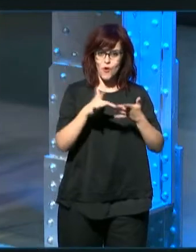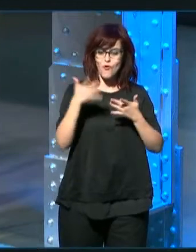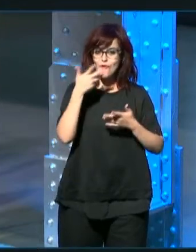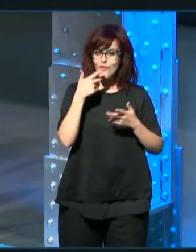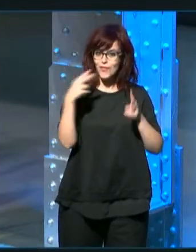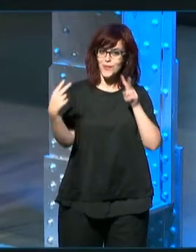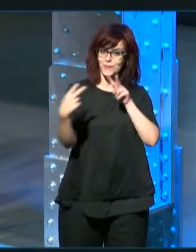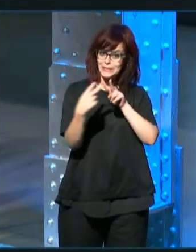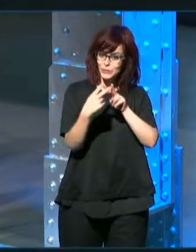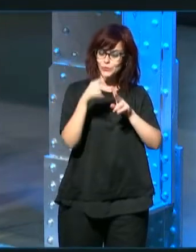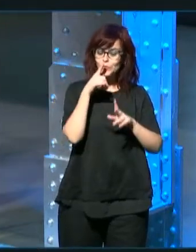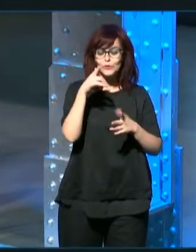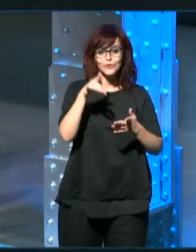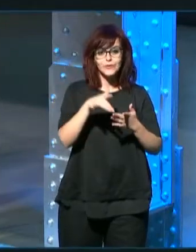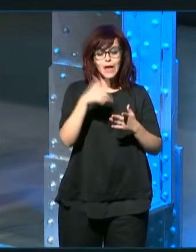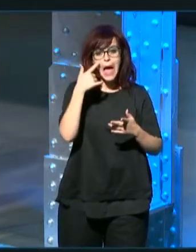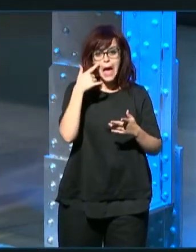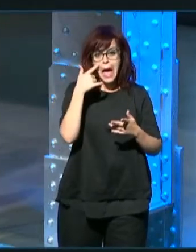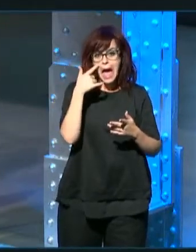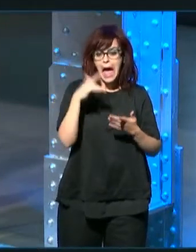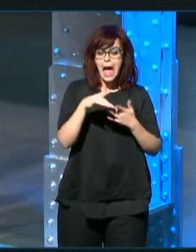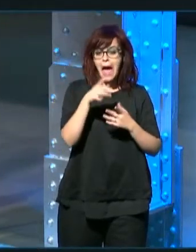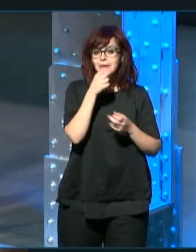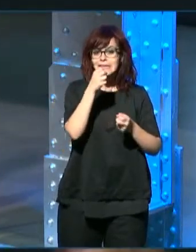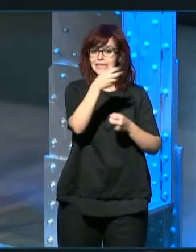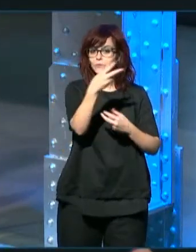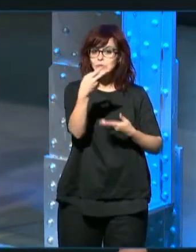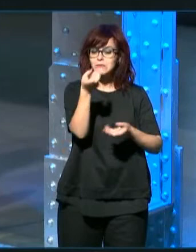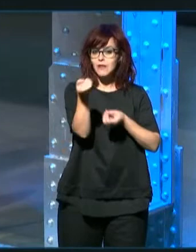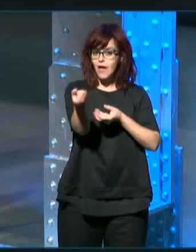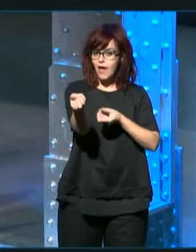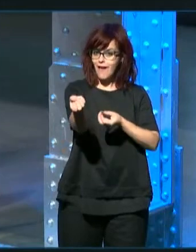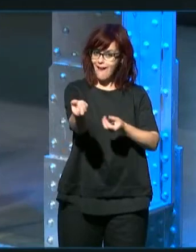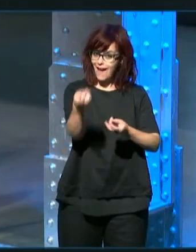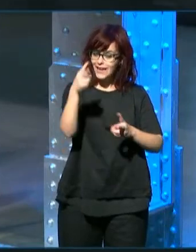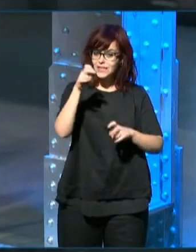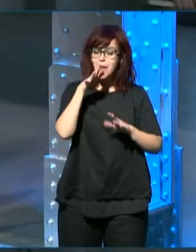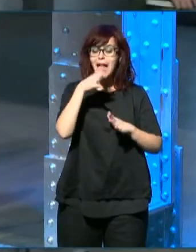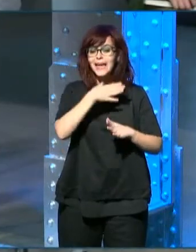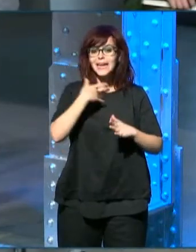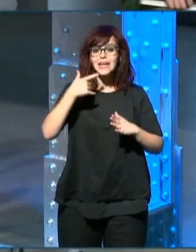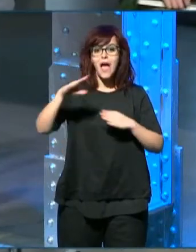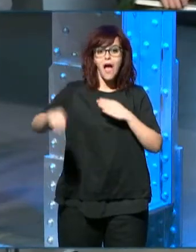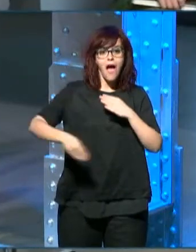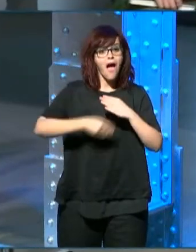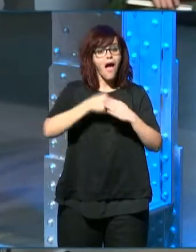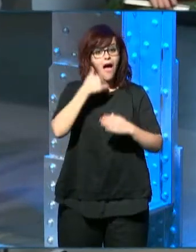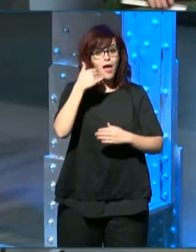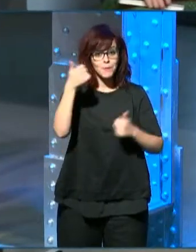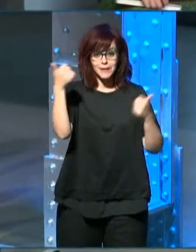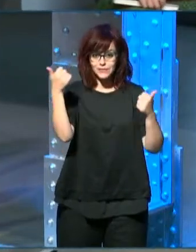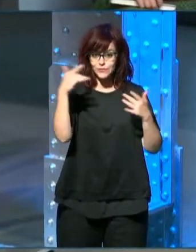de en ese momento haber elaborado las respuestas, de si os gustaría añadir algo más a aquello que